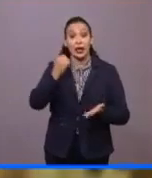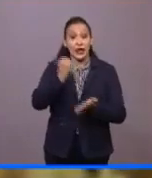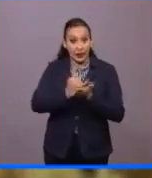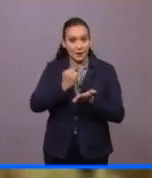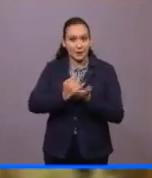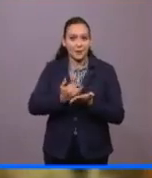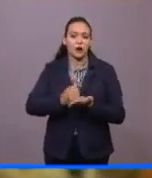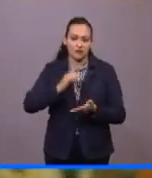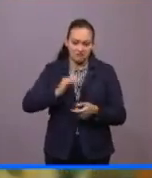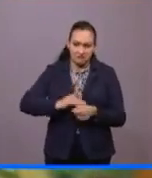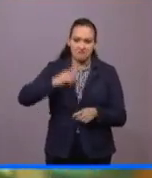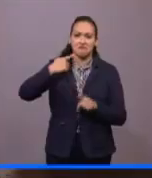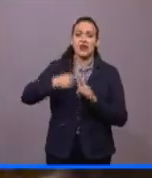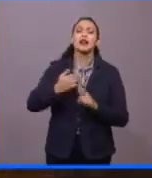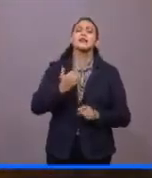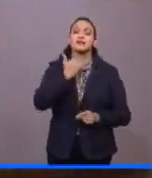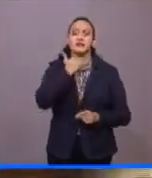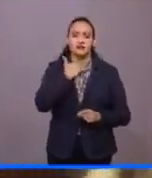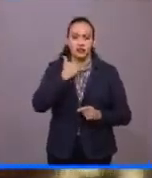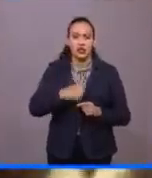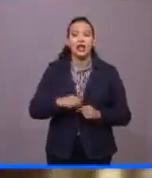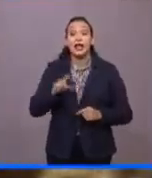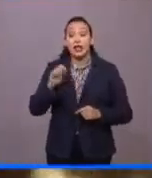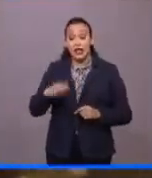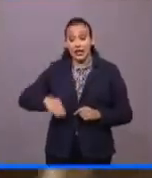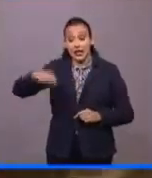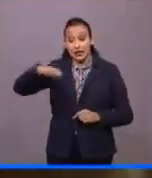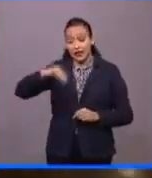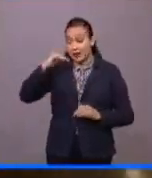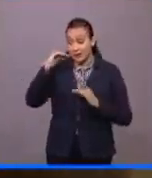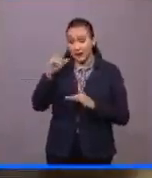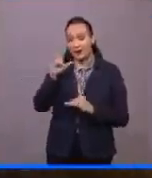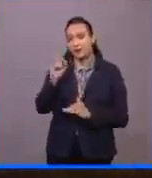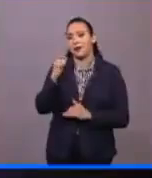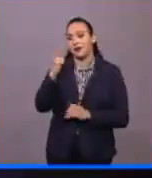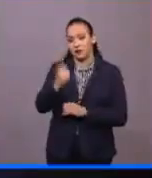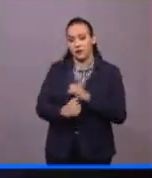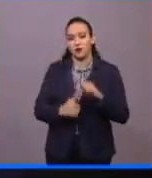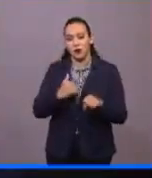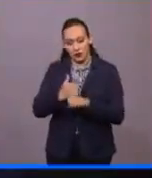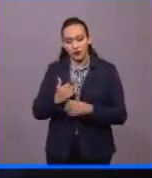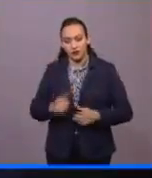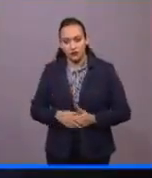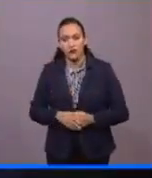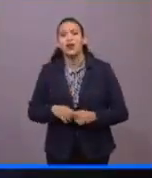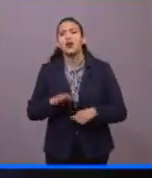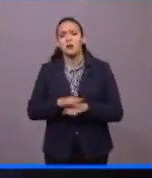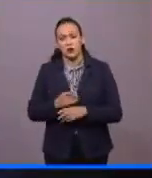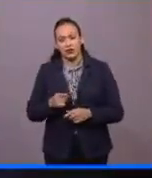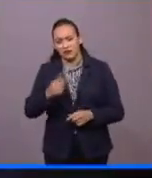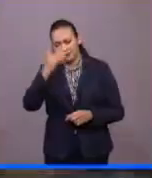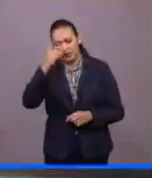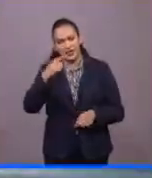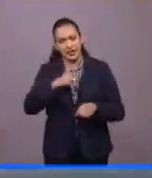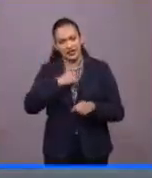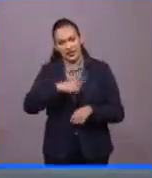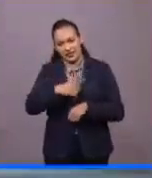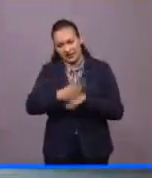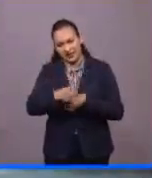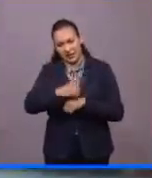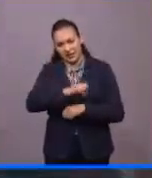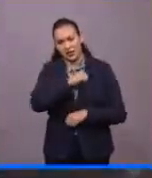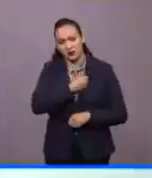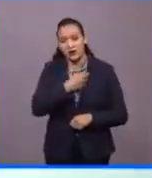impuestos al alcohol y elevar a 21 la edad mínima legal para su consumo. Pues señalaron que además de las secuelas a la salud, la violencia